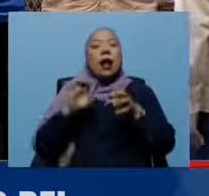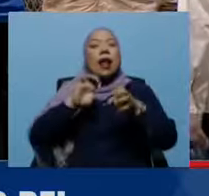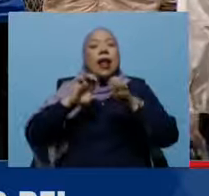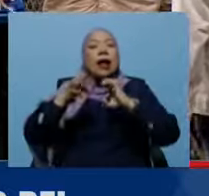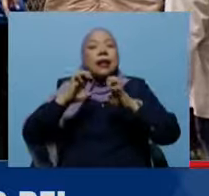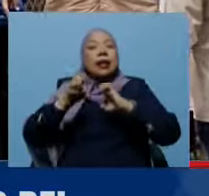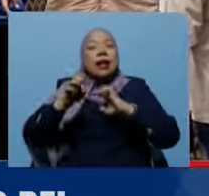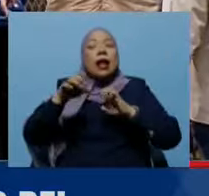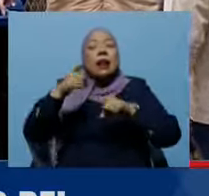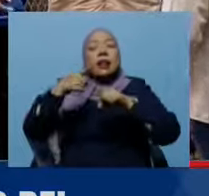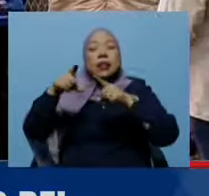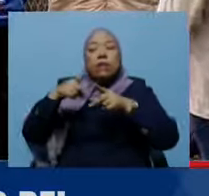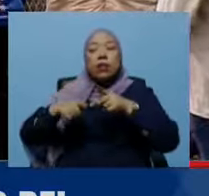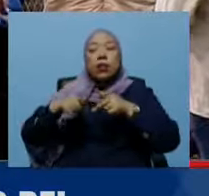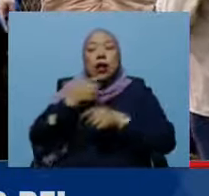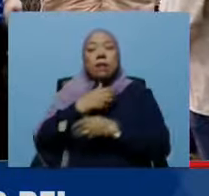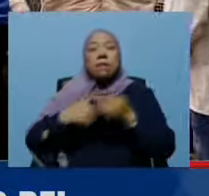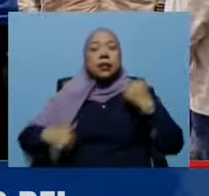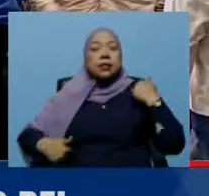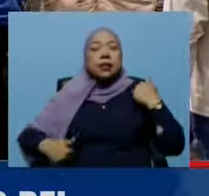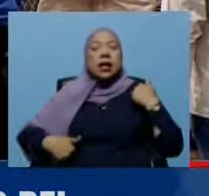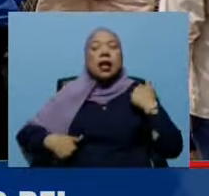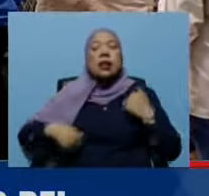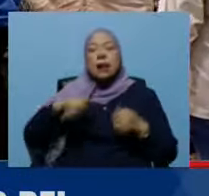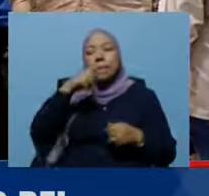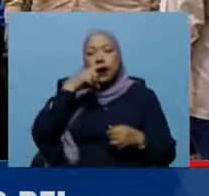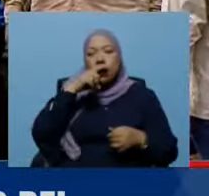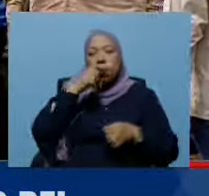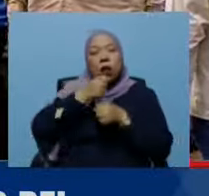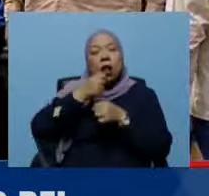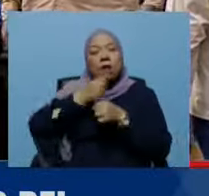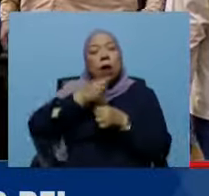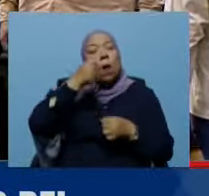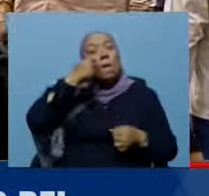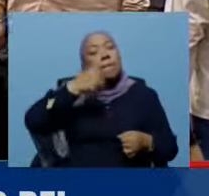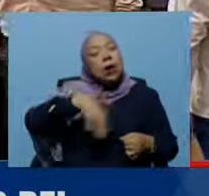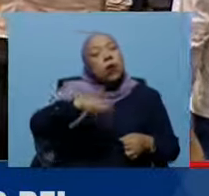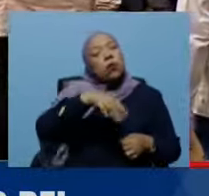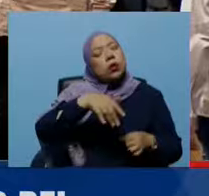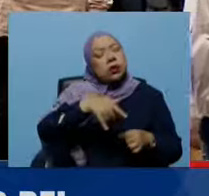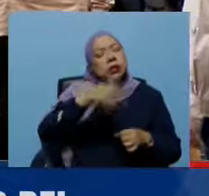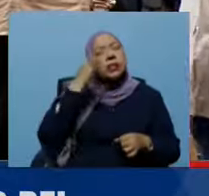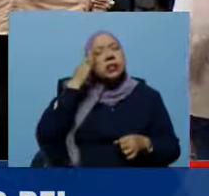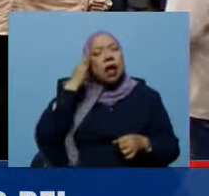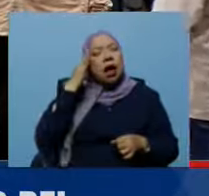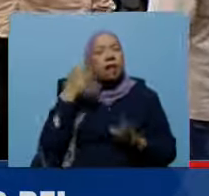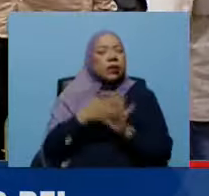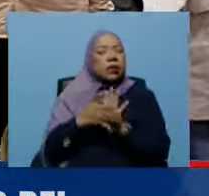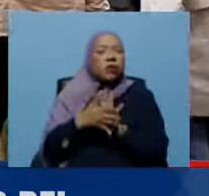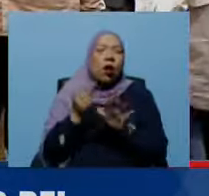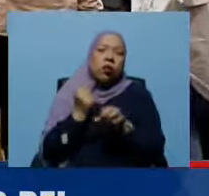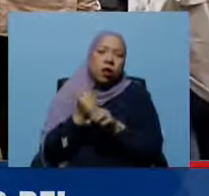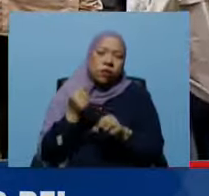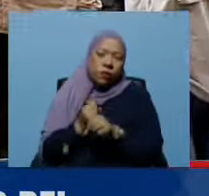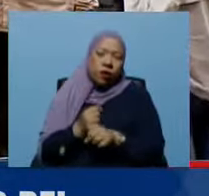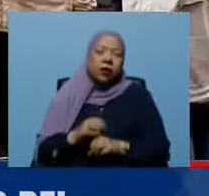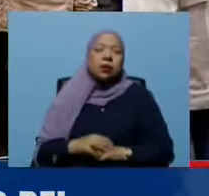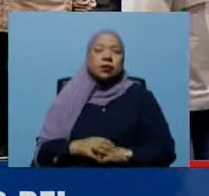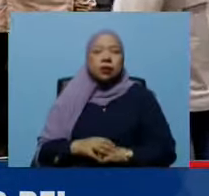nuestro comandante en jefe, presidente obrero, presidente pueblo, presidente siderúrgico. Eso nos va a permitir a